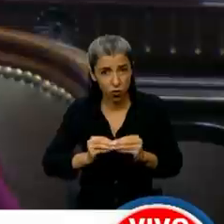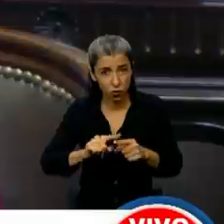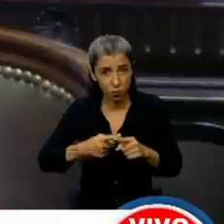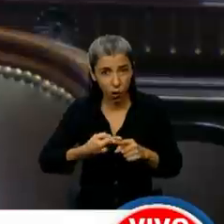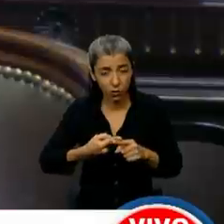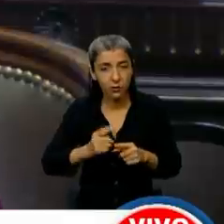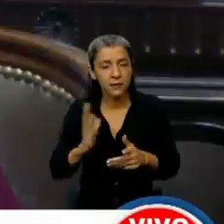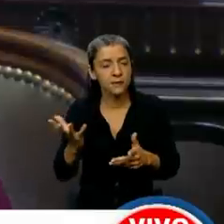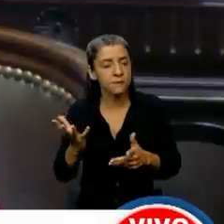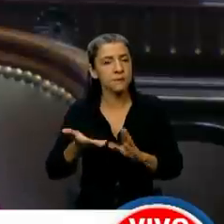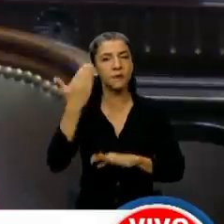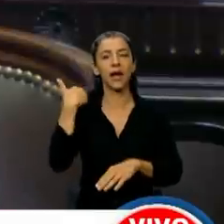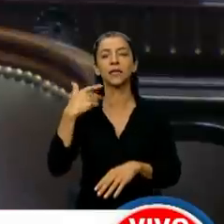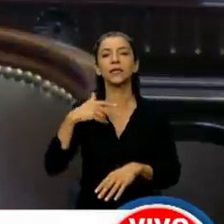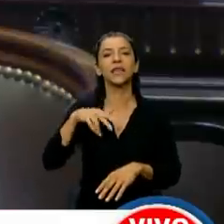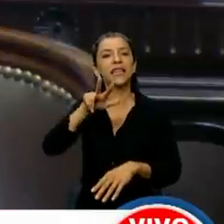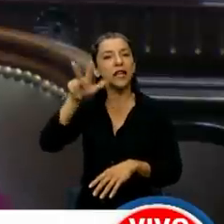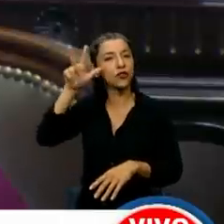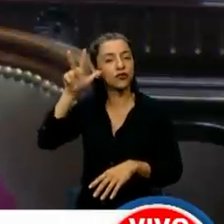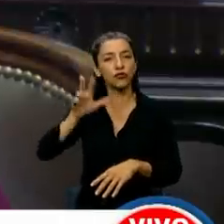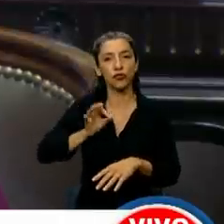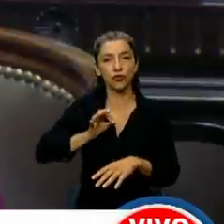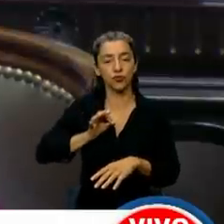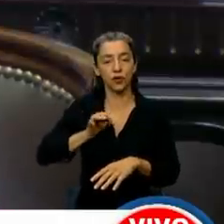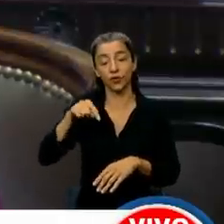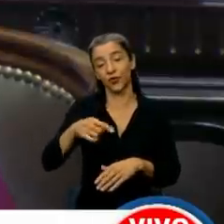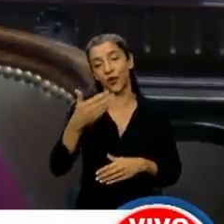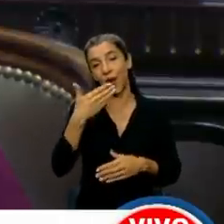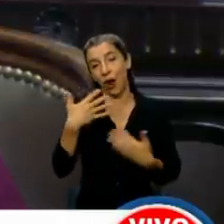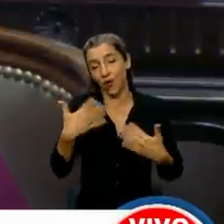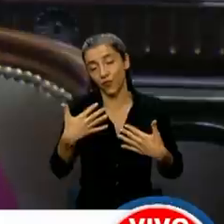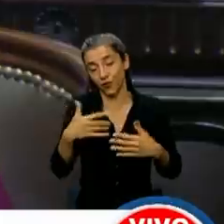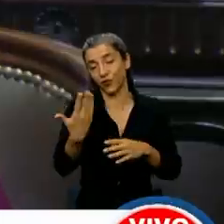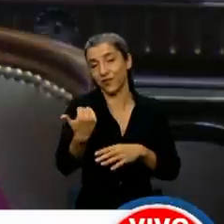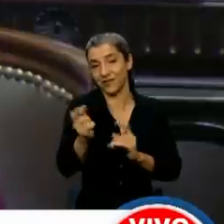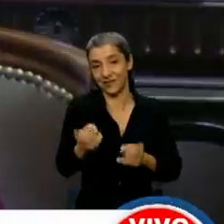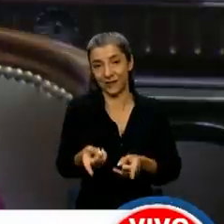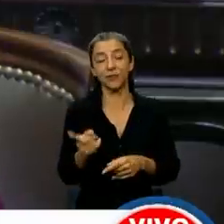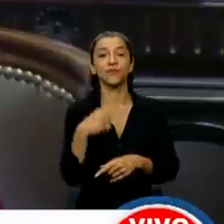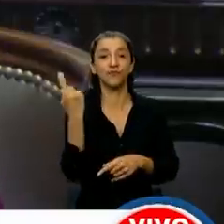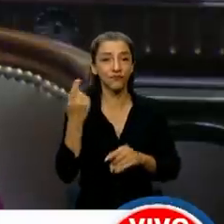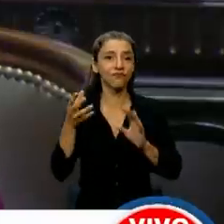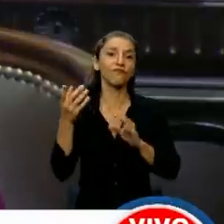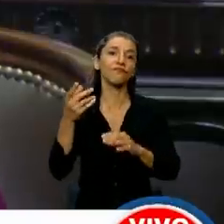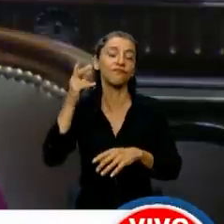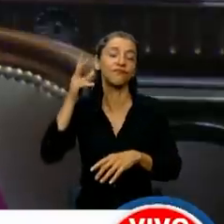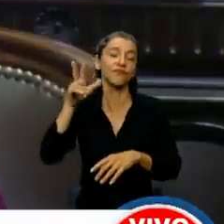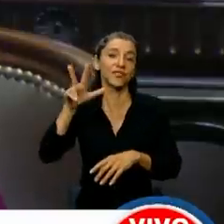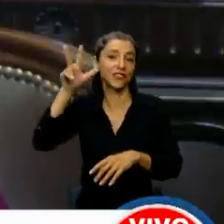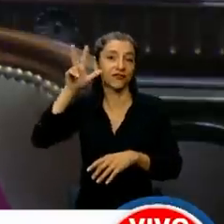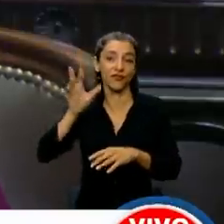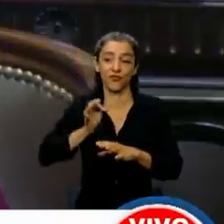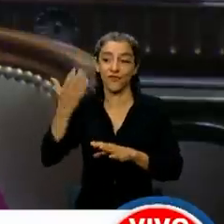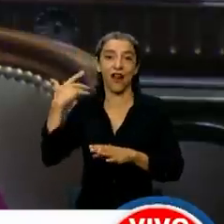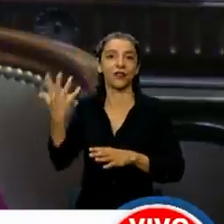hace 38 años y eso se habló mucho hoy y el día de ayer conquistamos la democracia pero